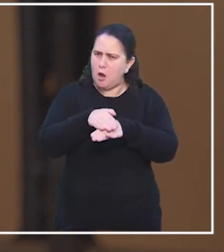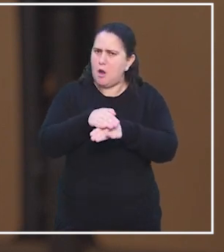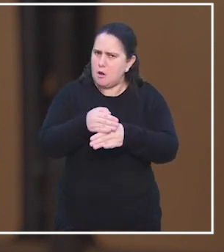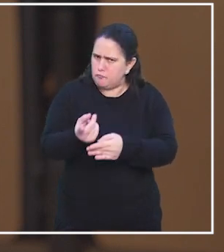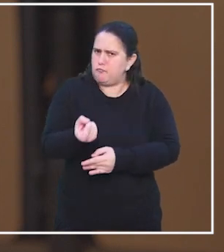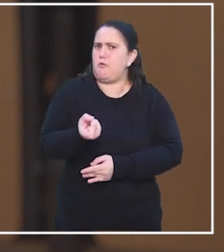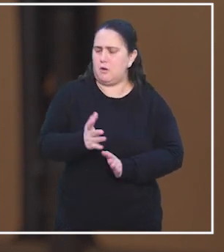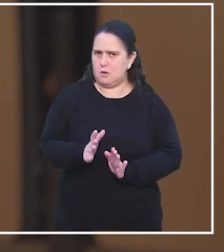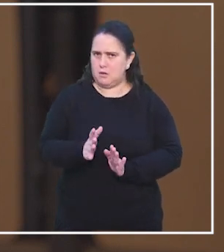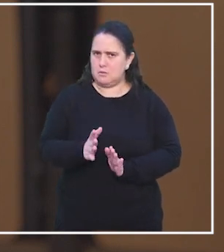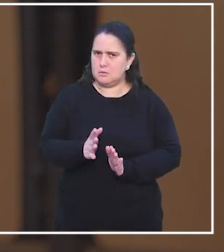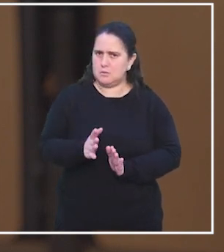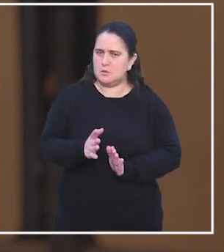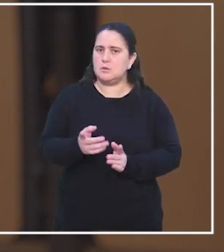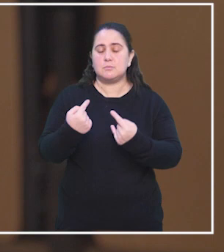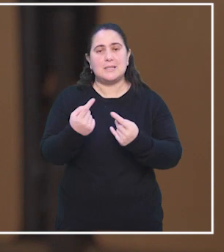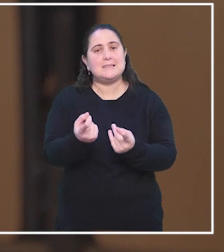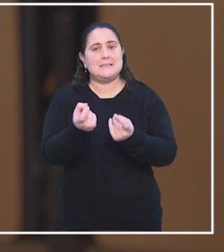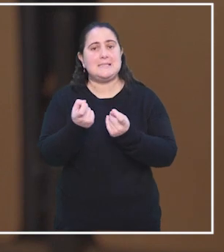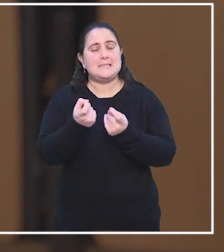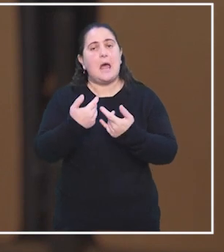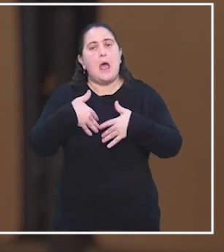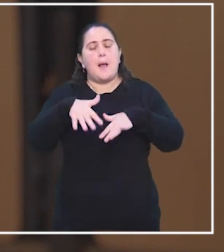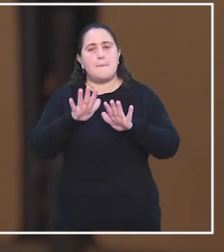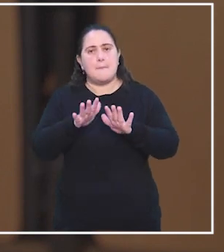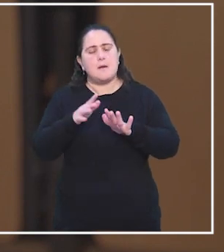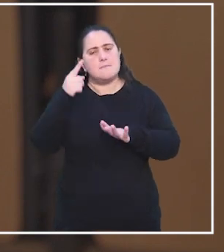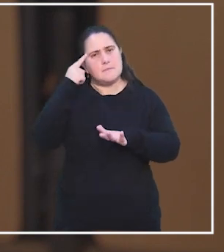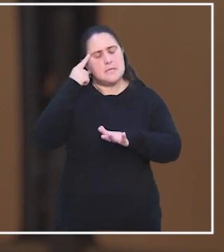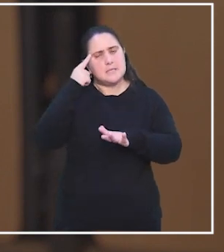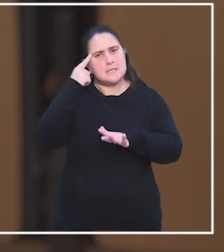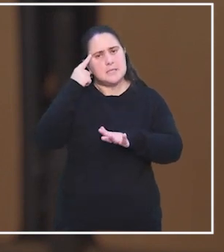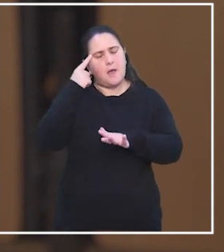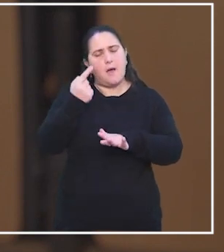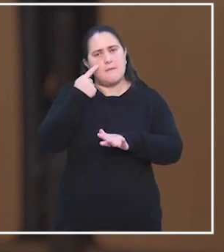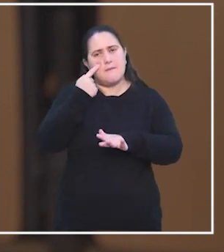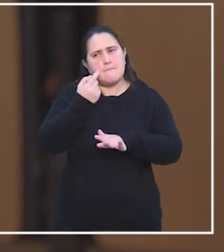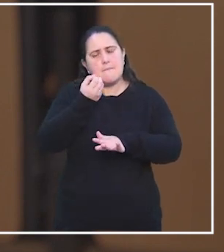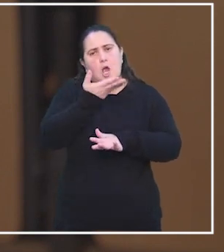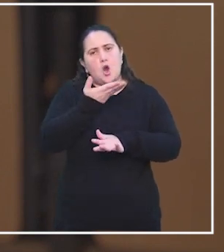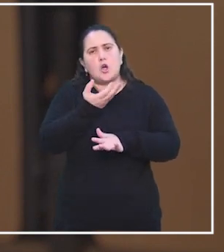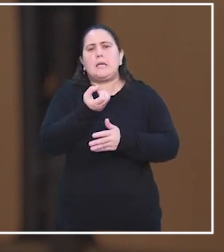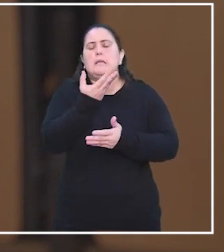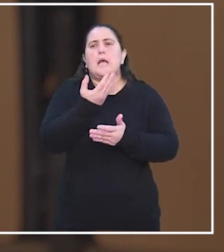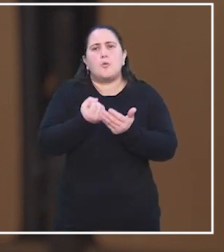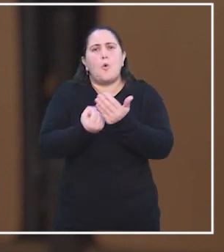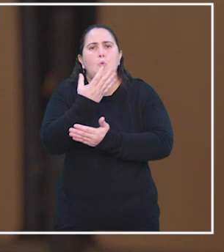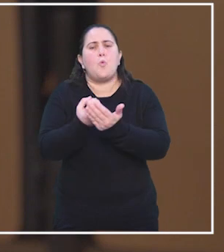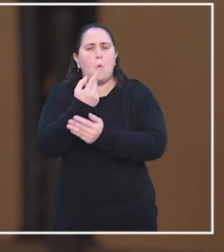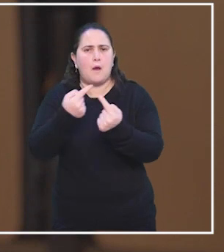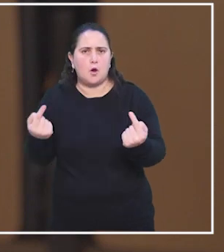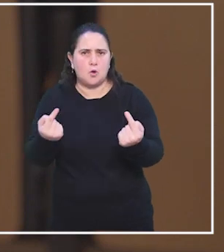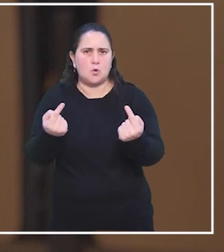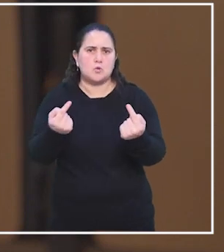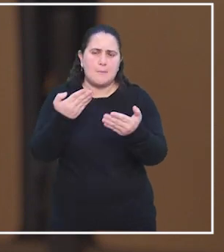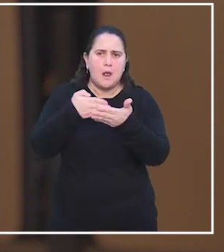sólida que requiere a lo mejor pensar mejor en las nuevas interfaces